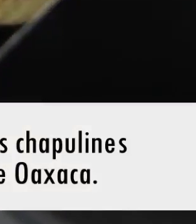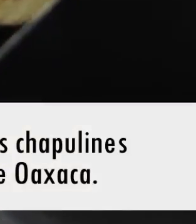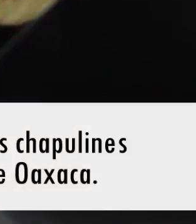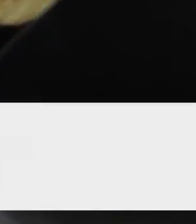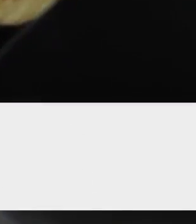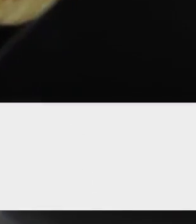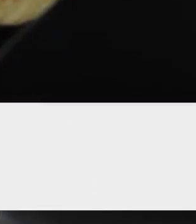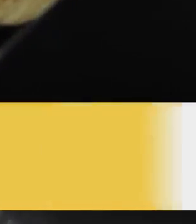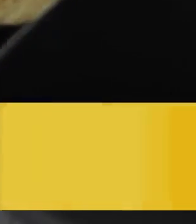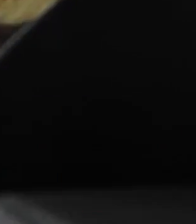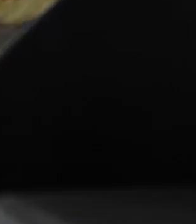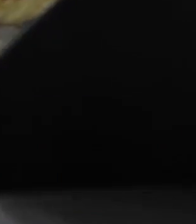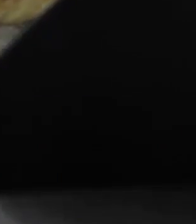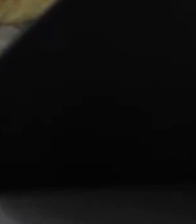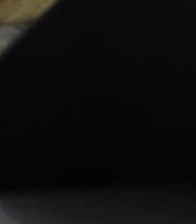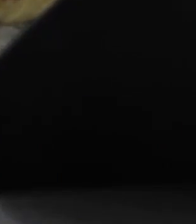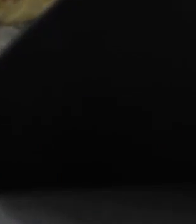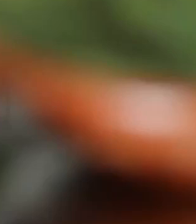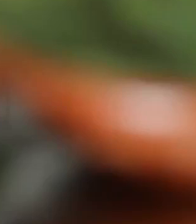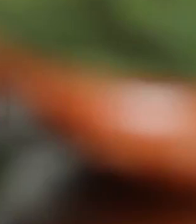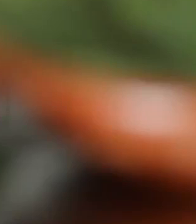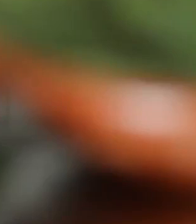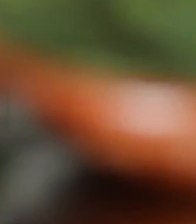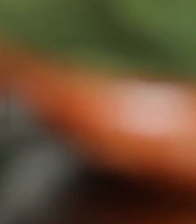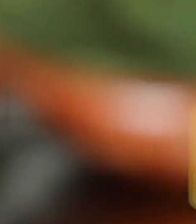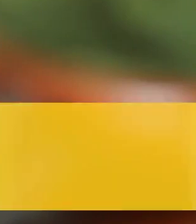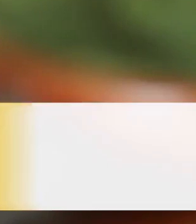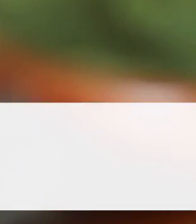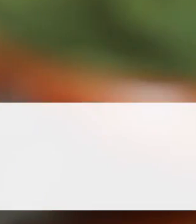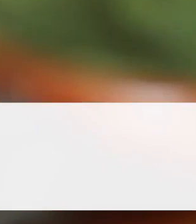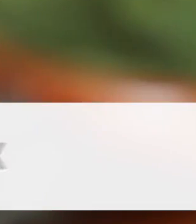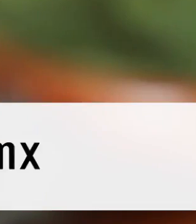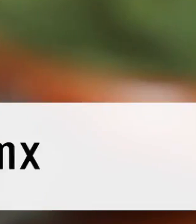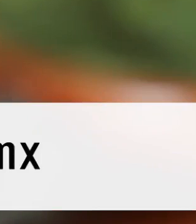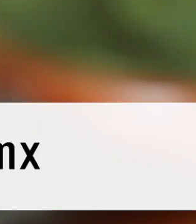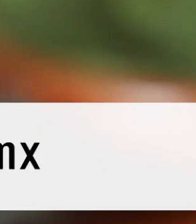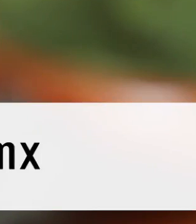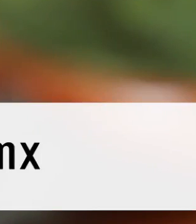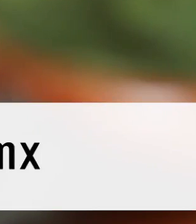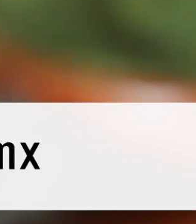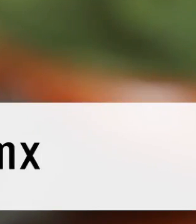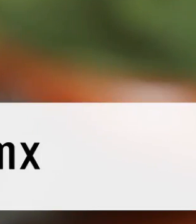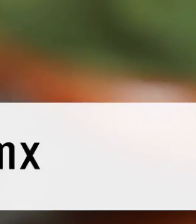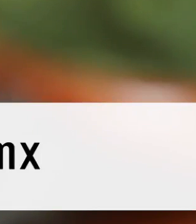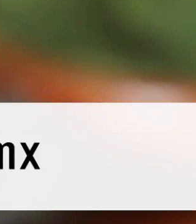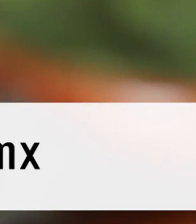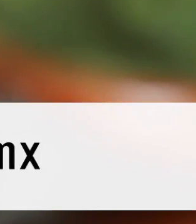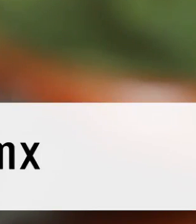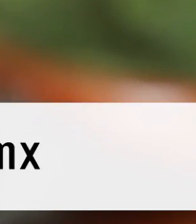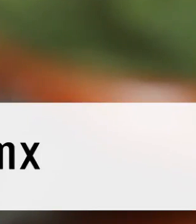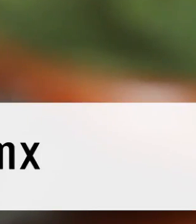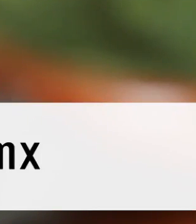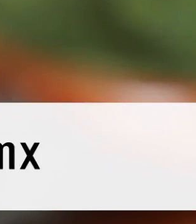chiles verdes o amarillos, así como también de salsa de chile pasilla. Para más información visita